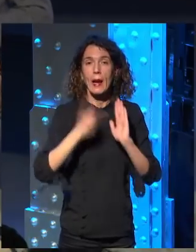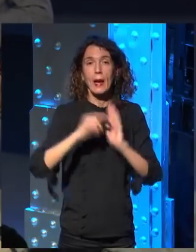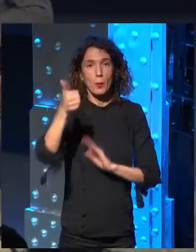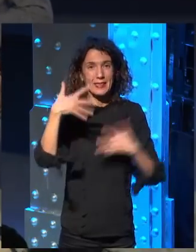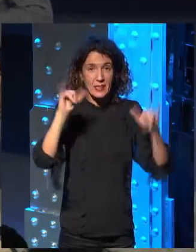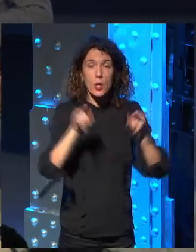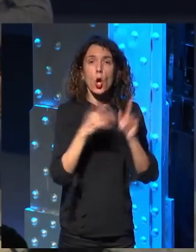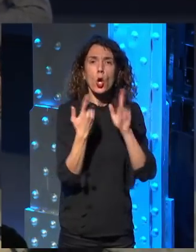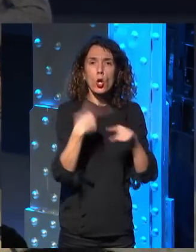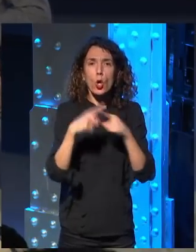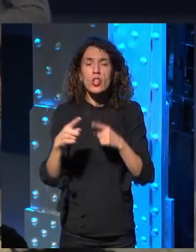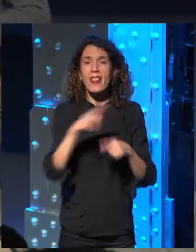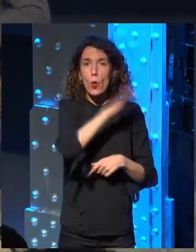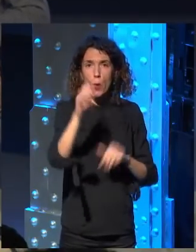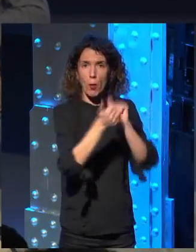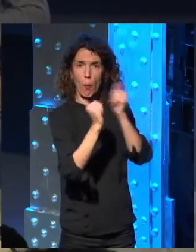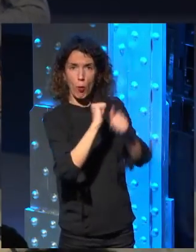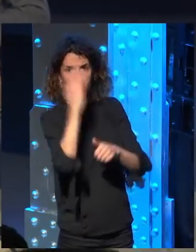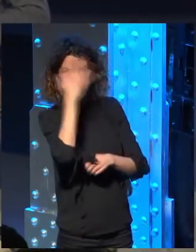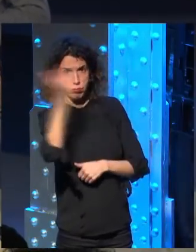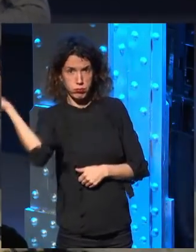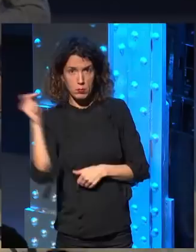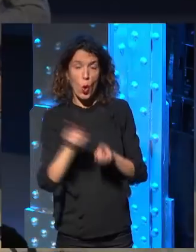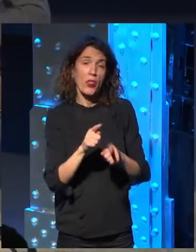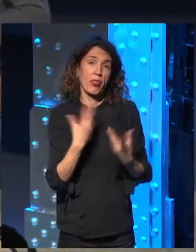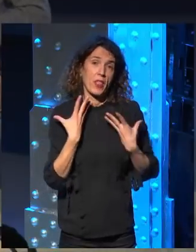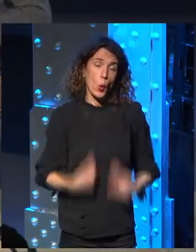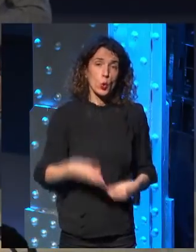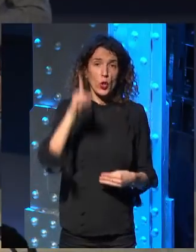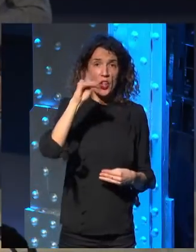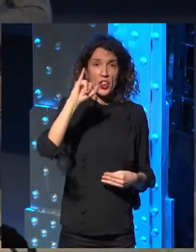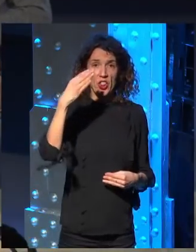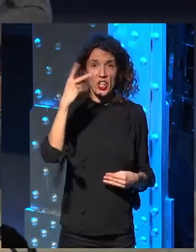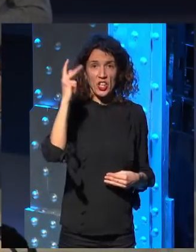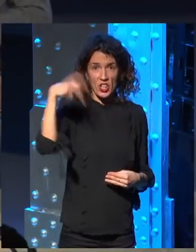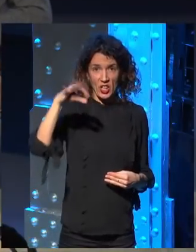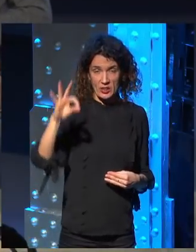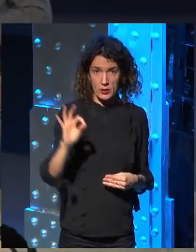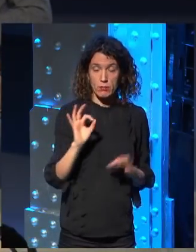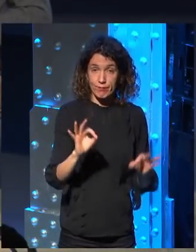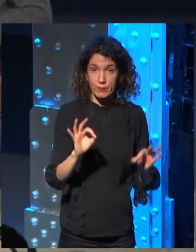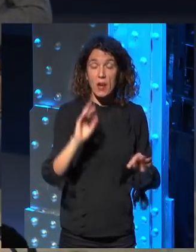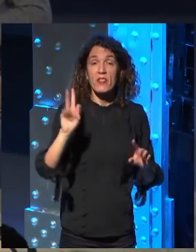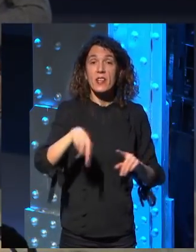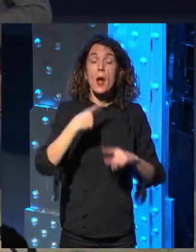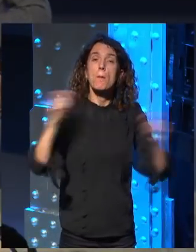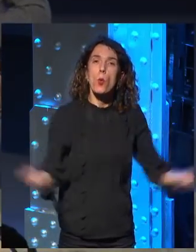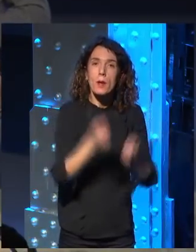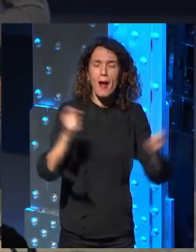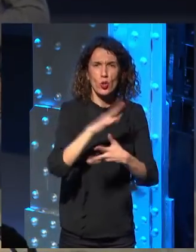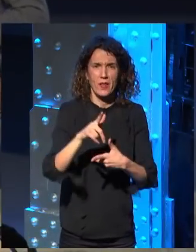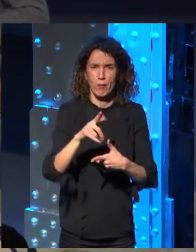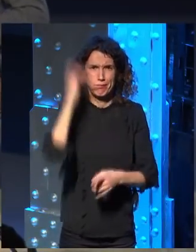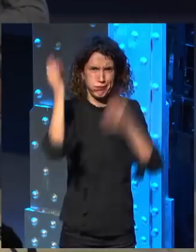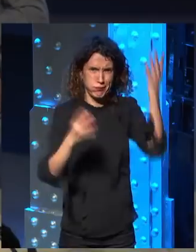pirateaban todo lo que llegaba de Europa, ¿no? Con gran disgusto del pobre Dickens. Y publicaban noticias